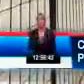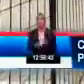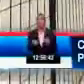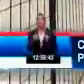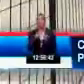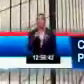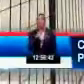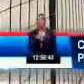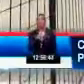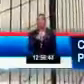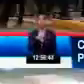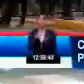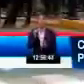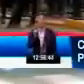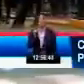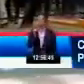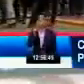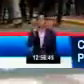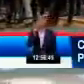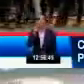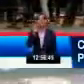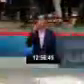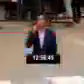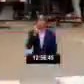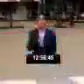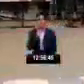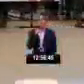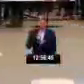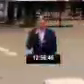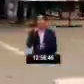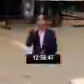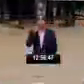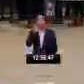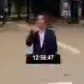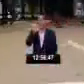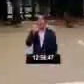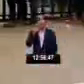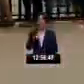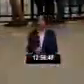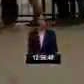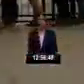en la plataforma de multitrabajos.com. Nicole Calil, TESA Televisión.